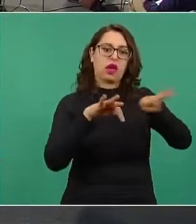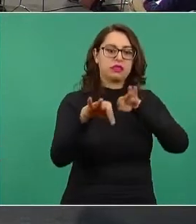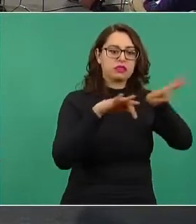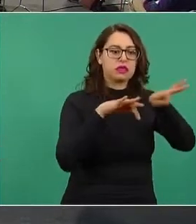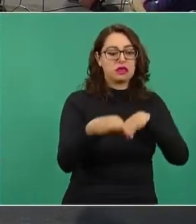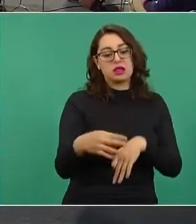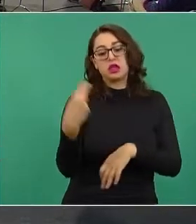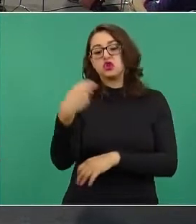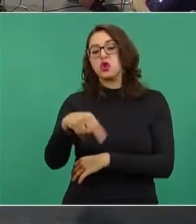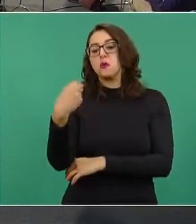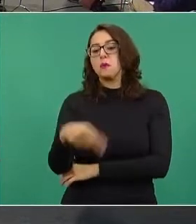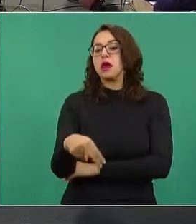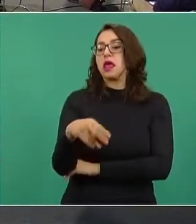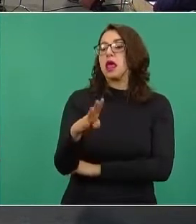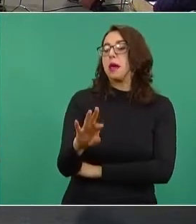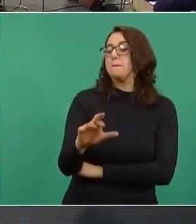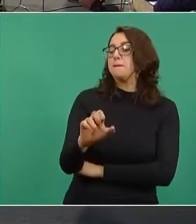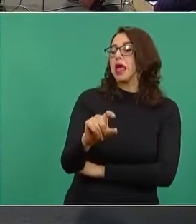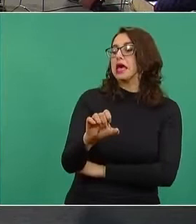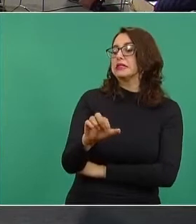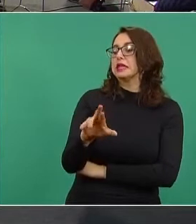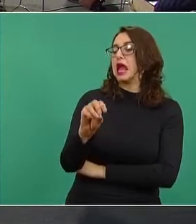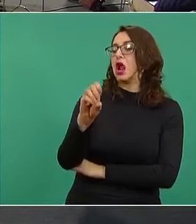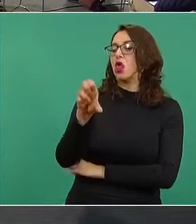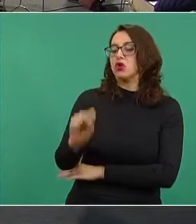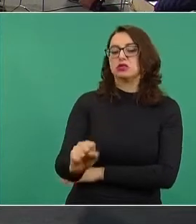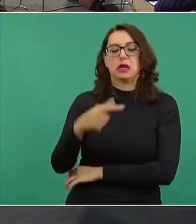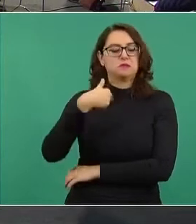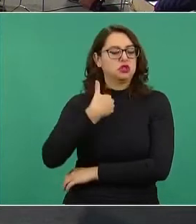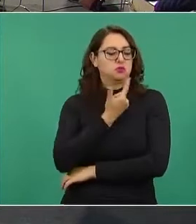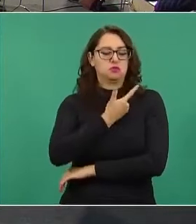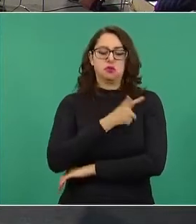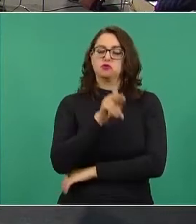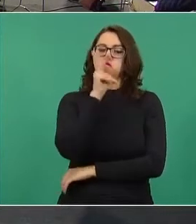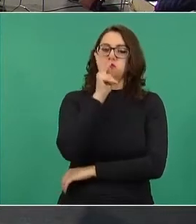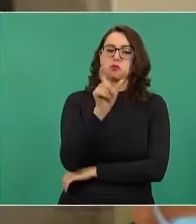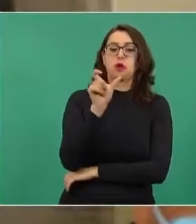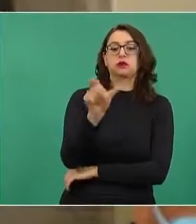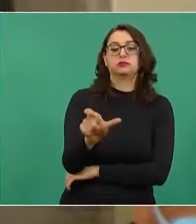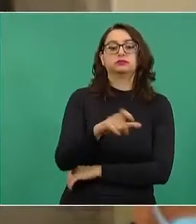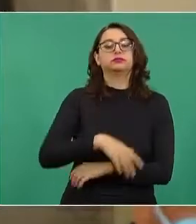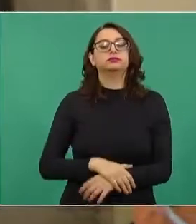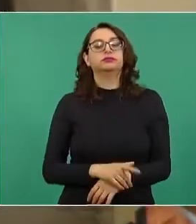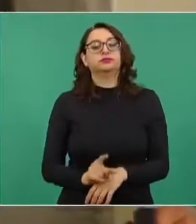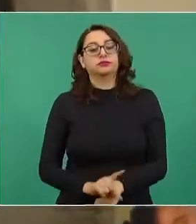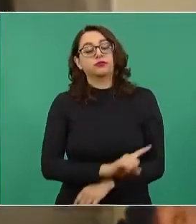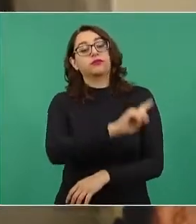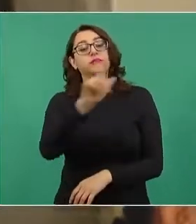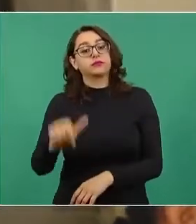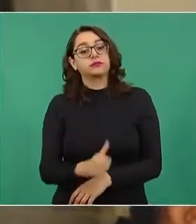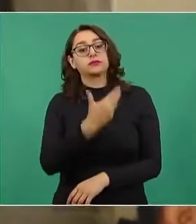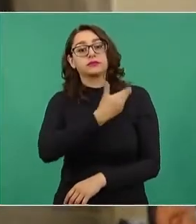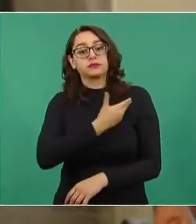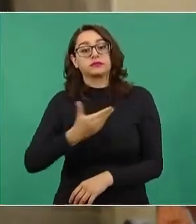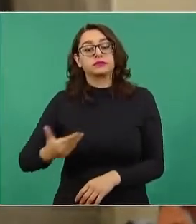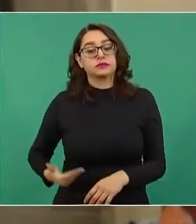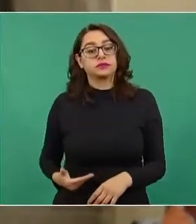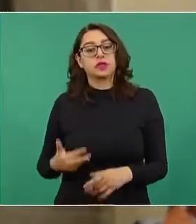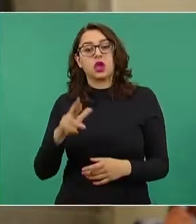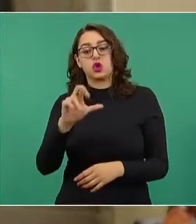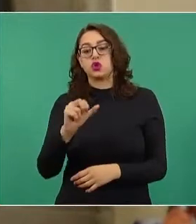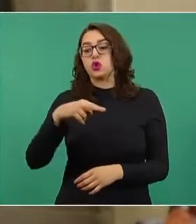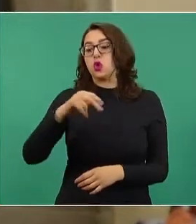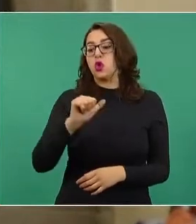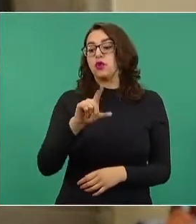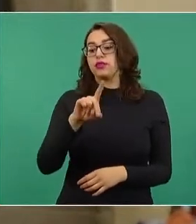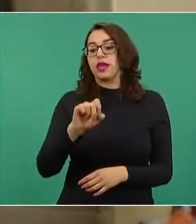estaría de acuerdo con ese término. Posteriormente, el histrión Ronald Reagan y después presidente de los Estados Unidos hizo un gran